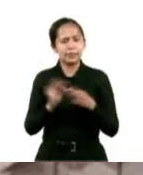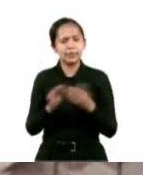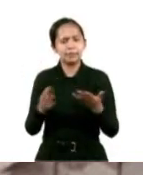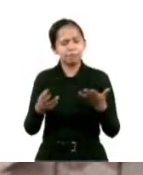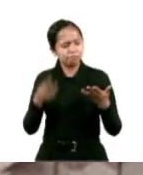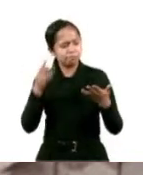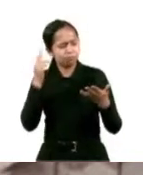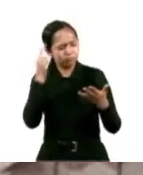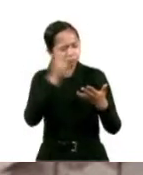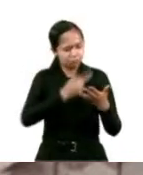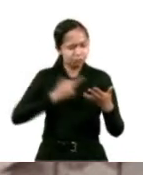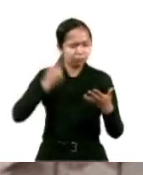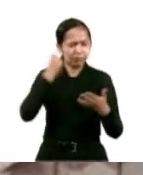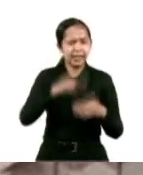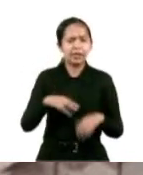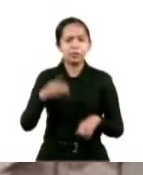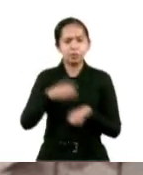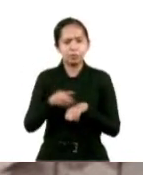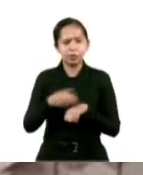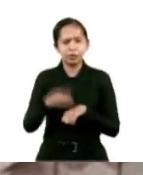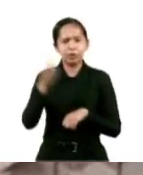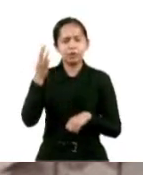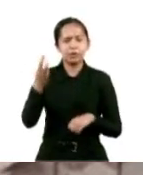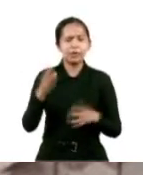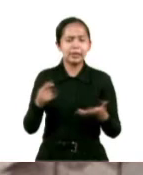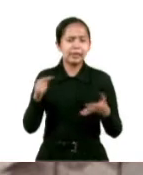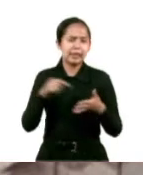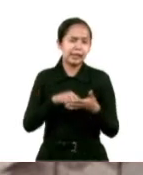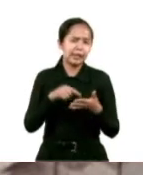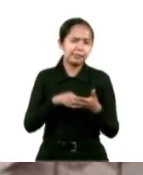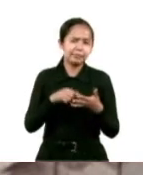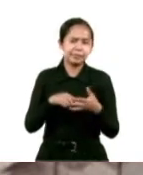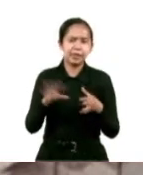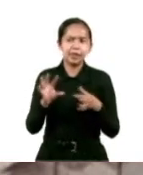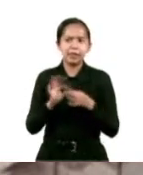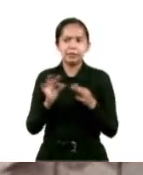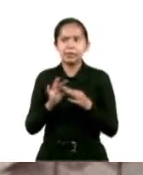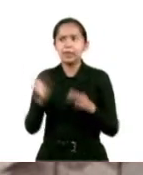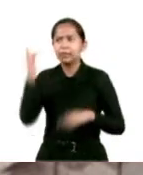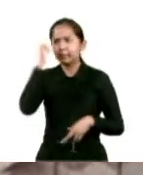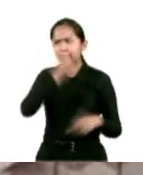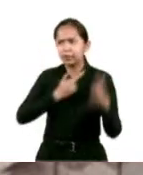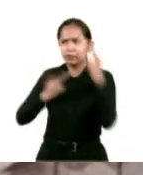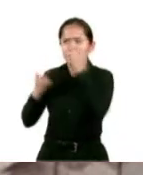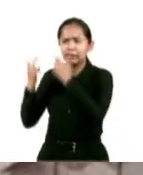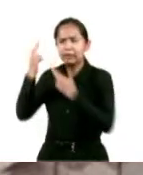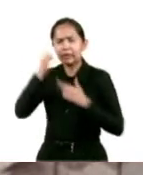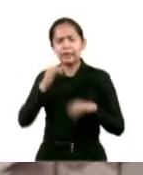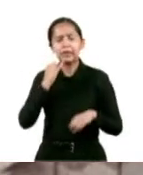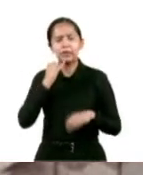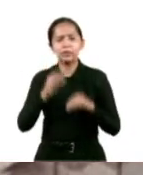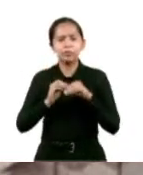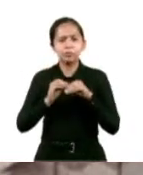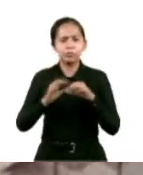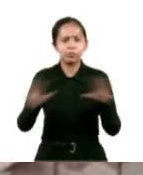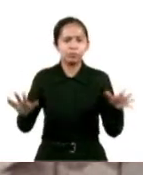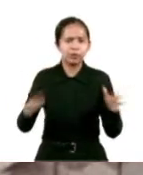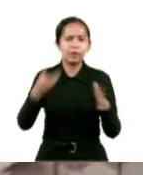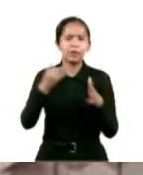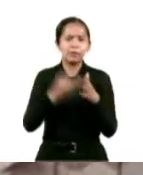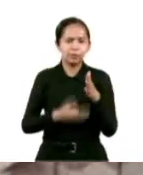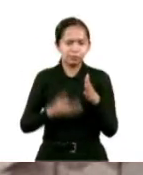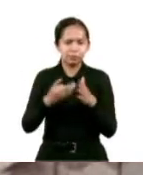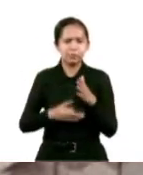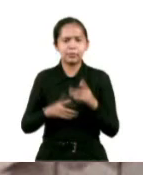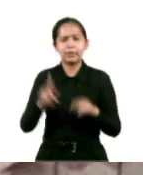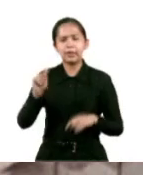análisis causa-raíz fase 3, tales como que no consideraron en su análisis información sobre el llamado tramo